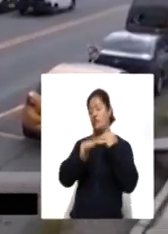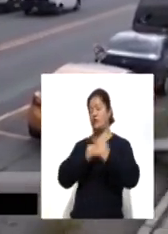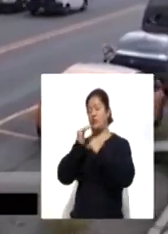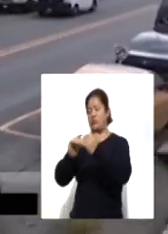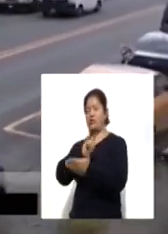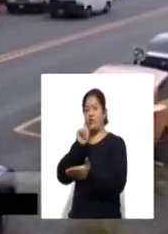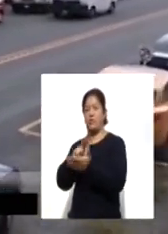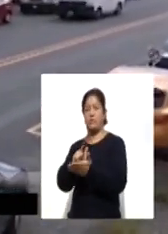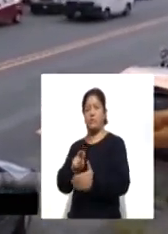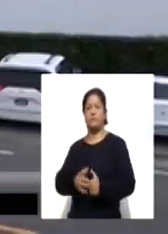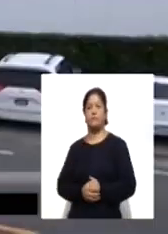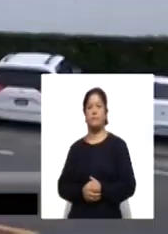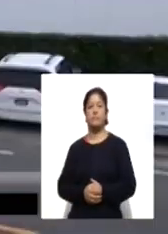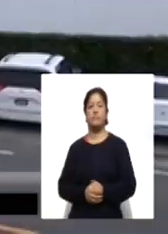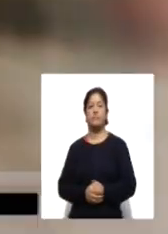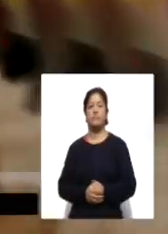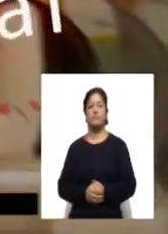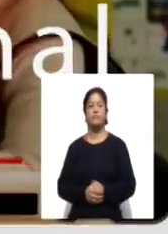penal.